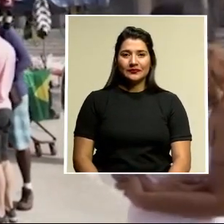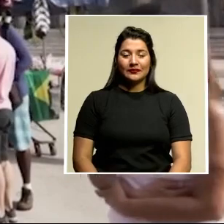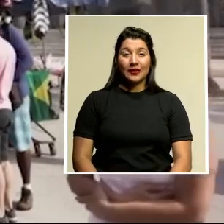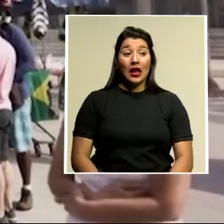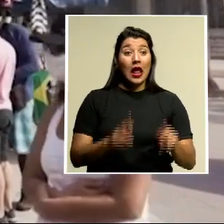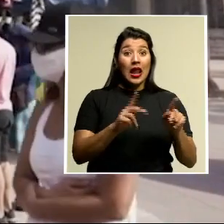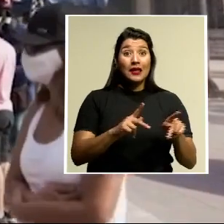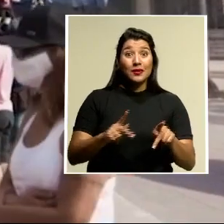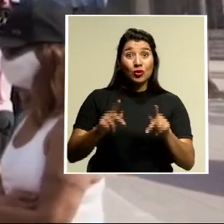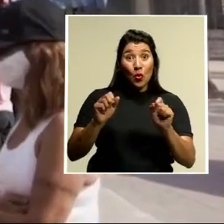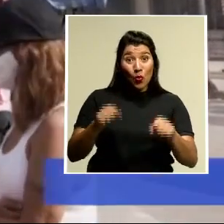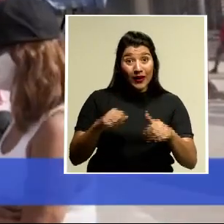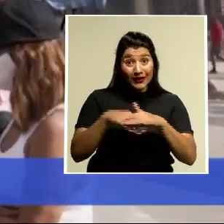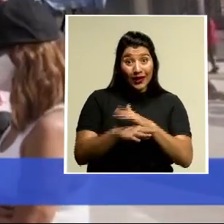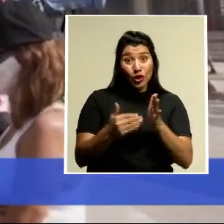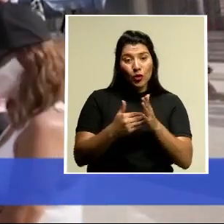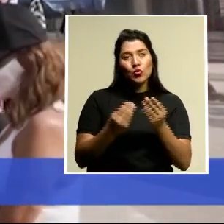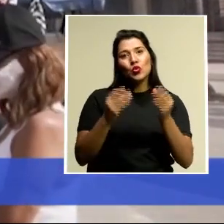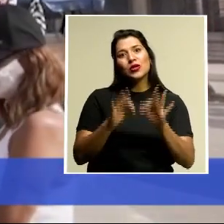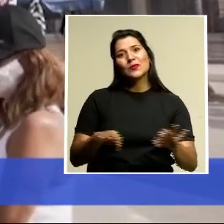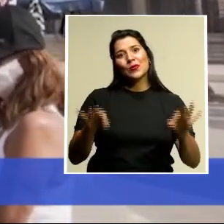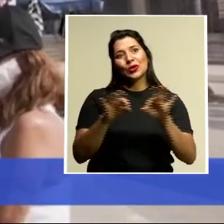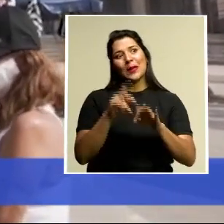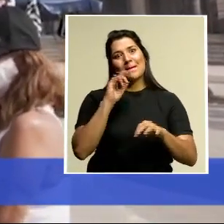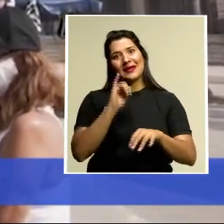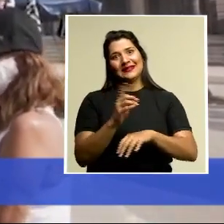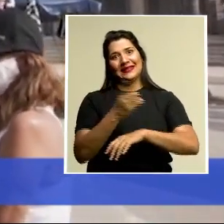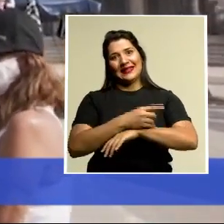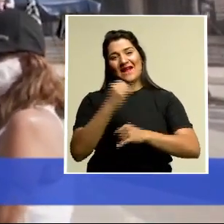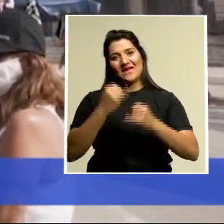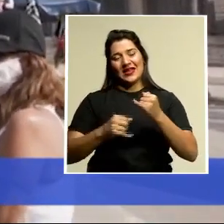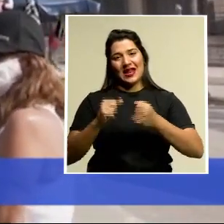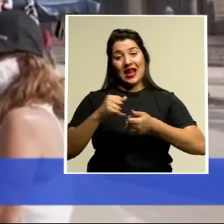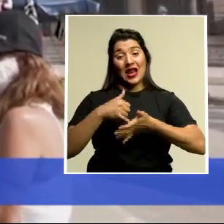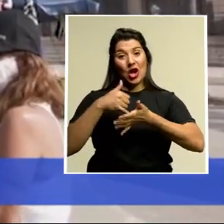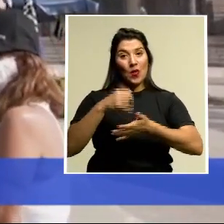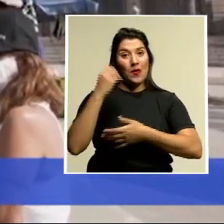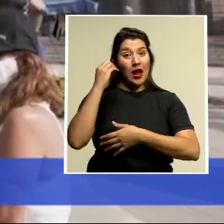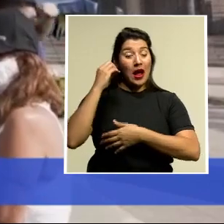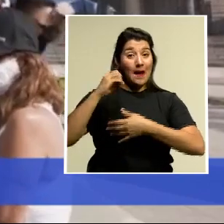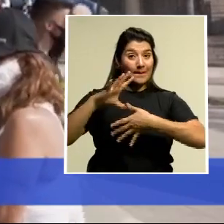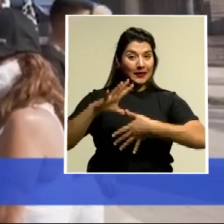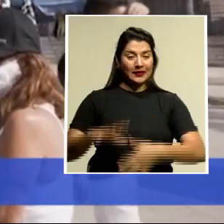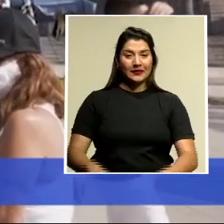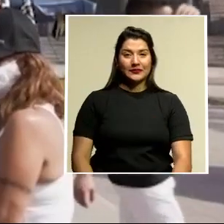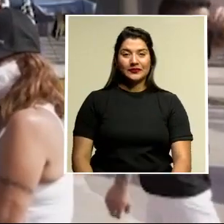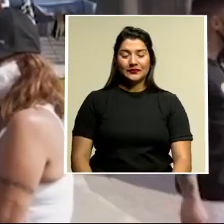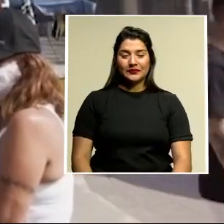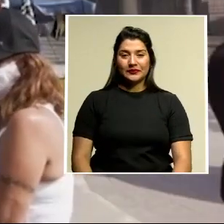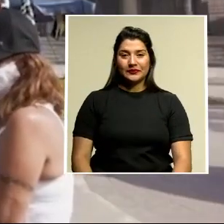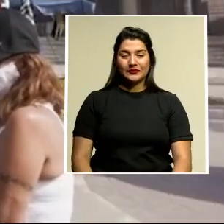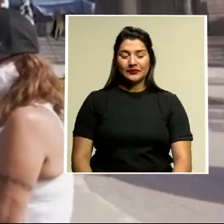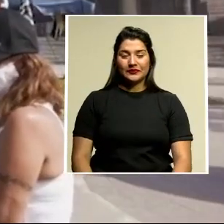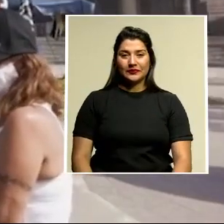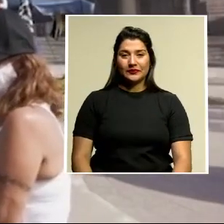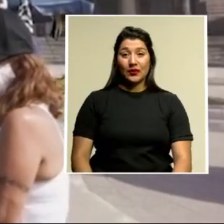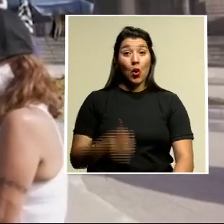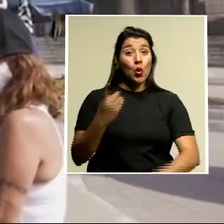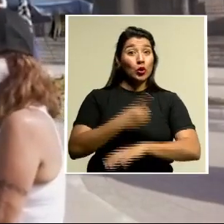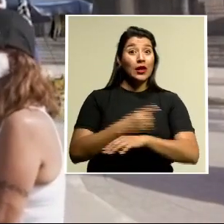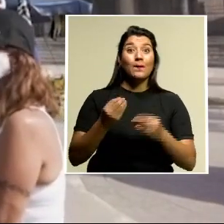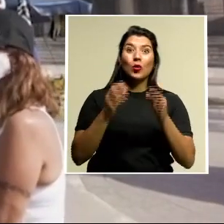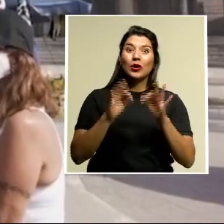de crisis y depresión que lo llevaron casi al punto de abandonar el ciclismo. Mañana, sábado 10 de julio, para la etapa